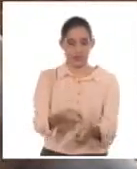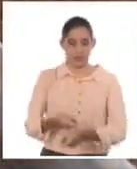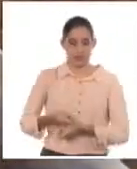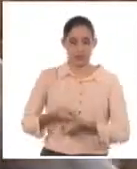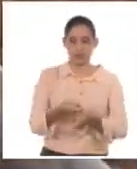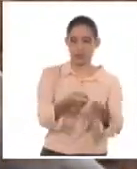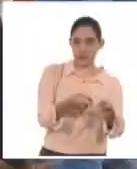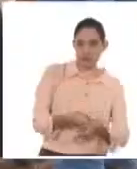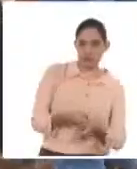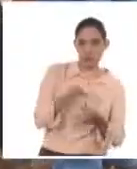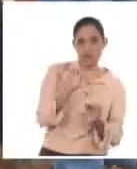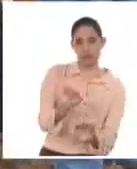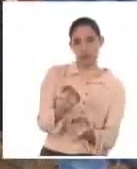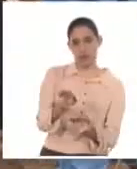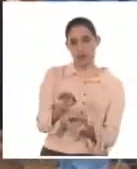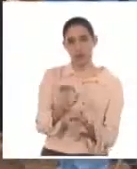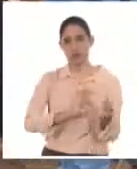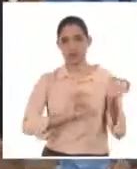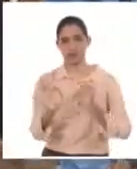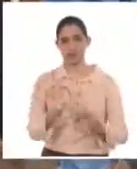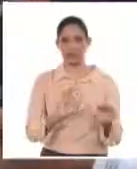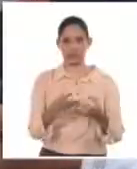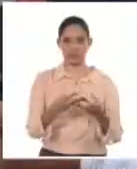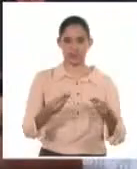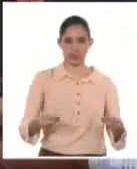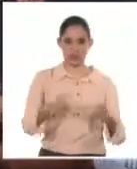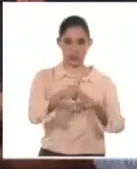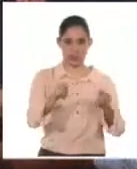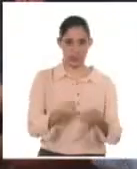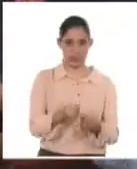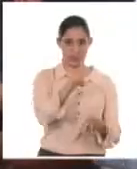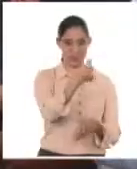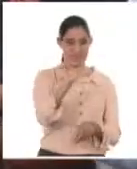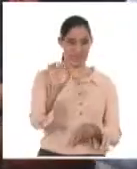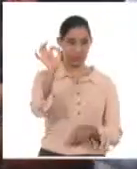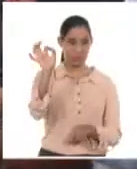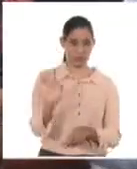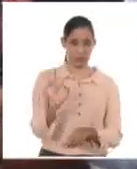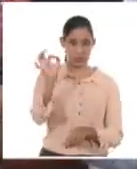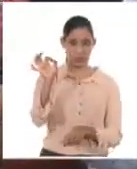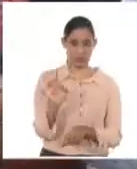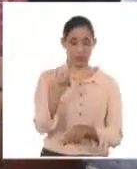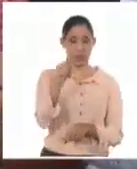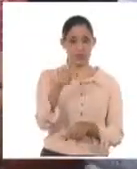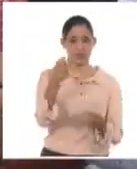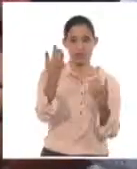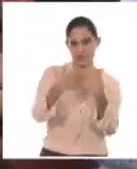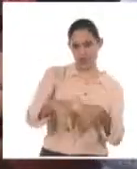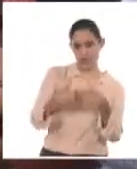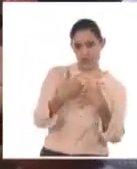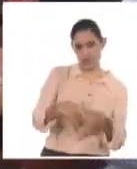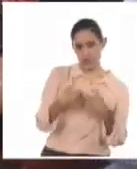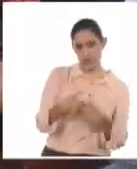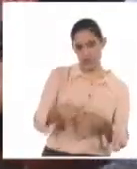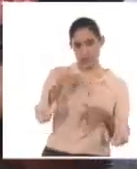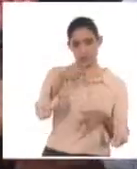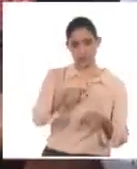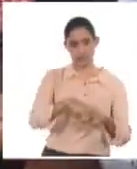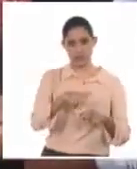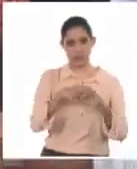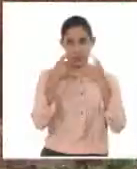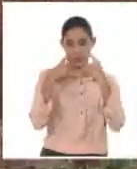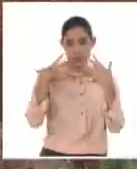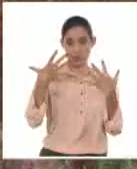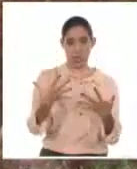aspersión semiestacionario 100% cubano, fabricado por una pequeña empresa privada con el apoyo de la Unión de